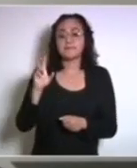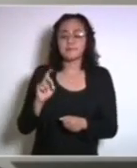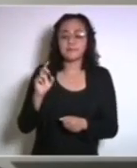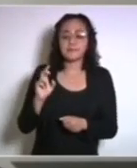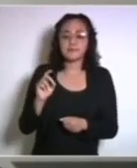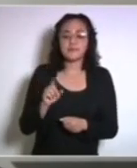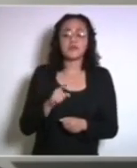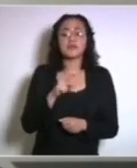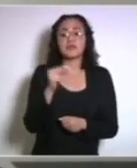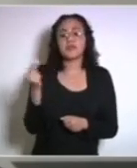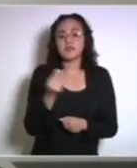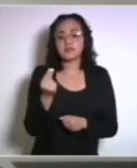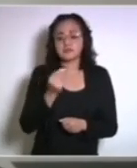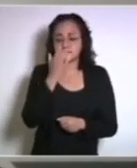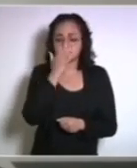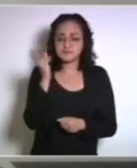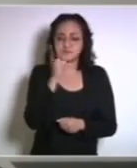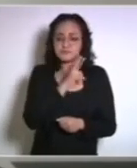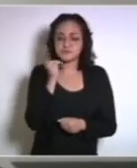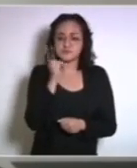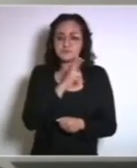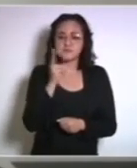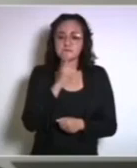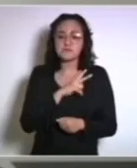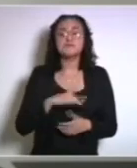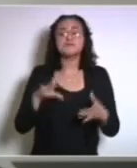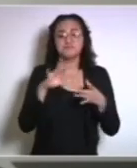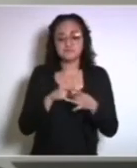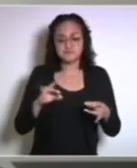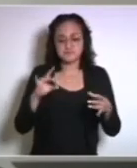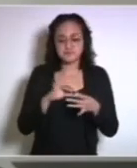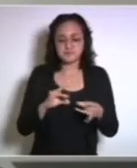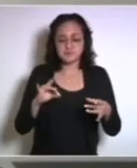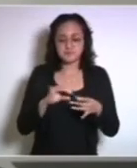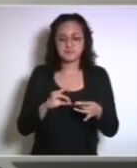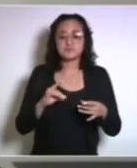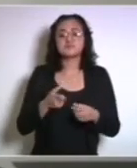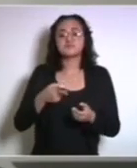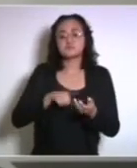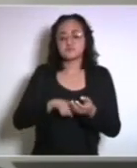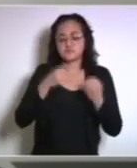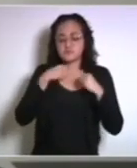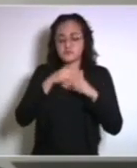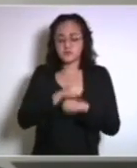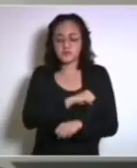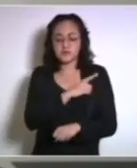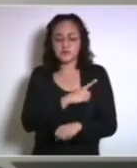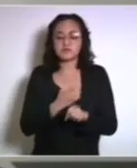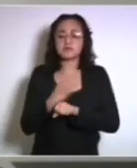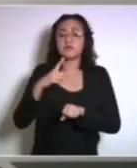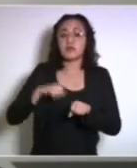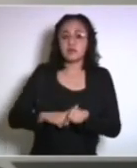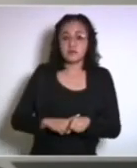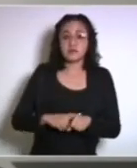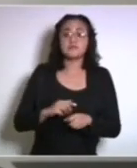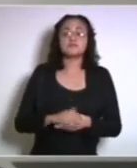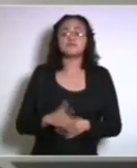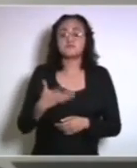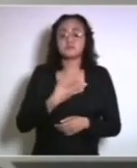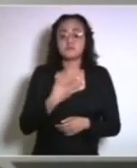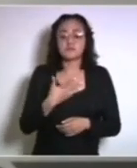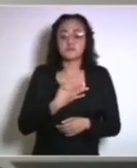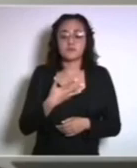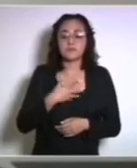30 de ellos requieren de ventilación mecánica asistida. En la red hospitalaria de los servicios de salud,